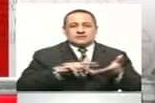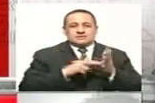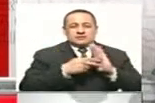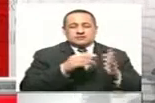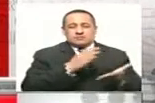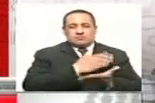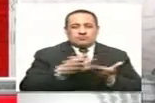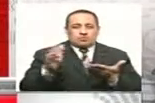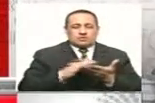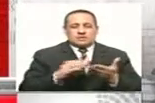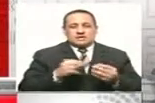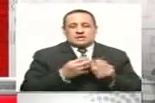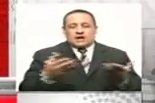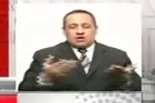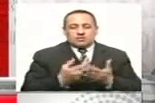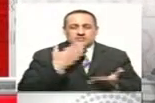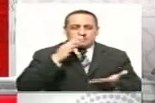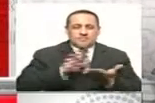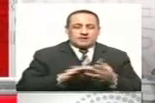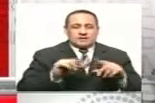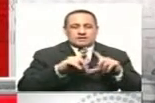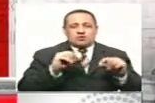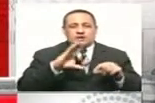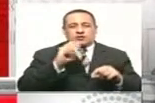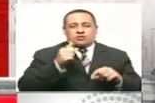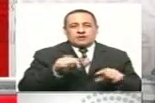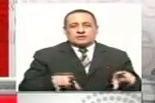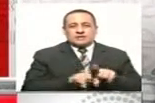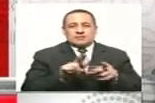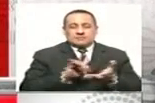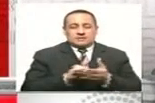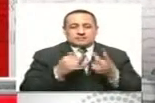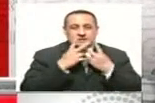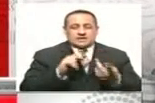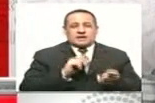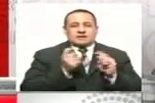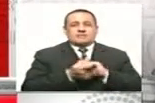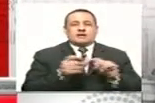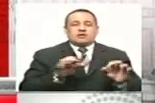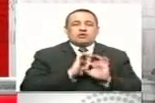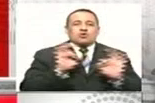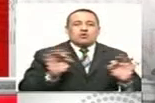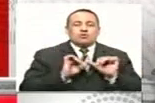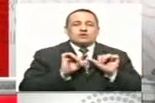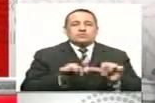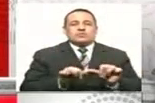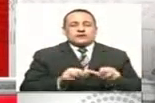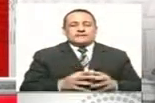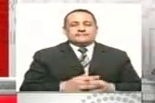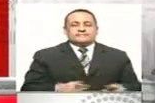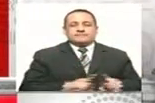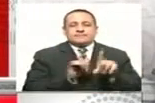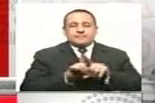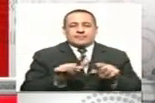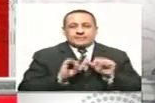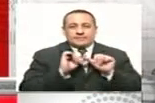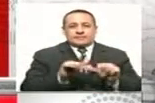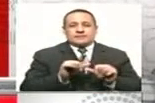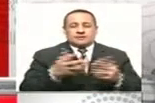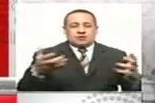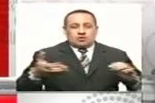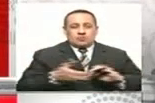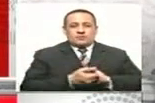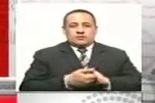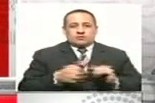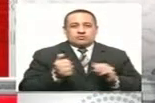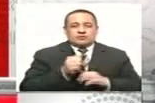la erradicación de los cultivos ilegales de la hoja de coca van a cambiar o se van a mantener? ¿Se van a mantener los convenios